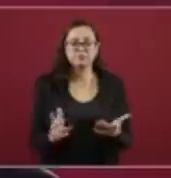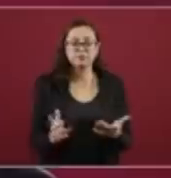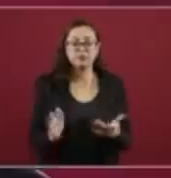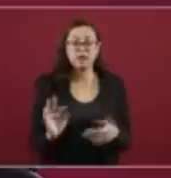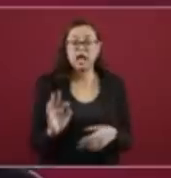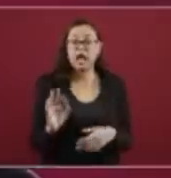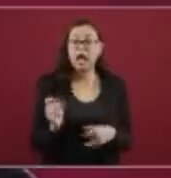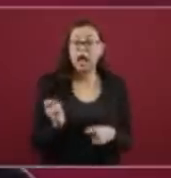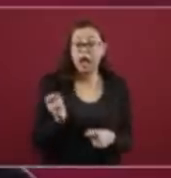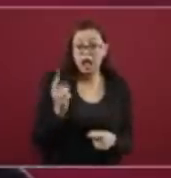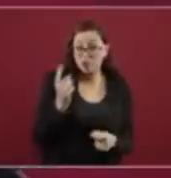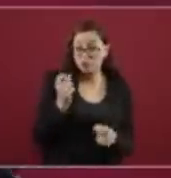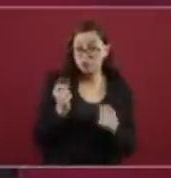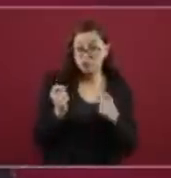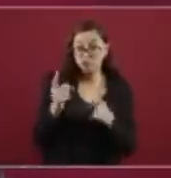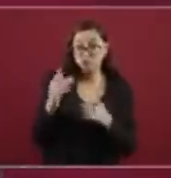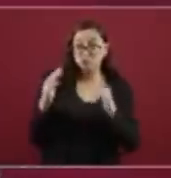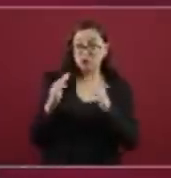censados,